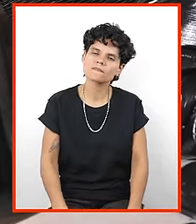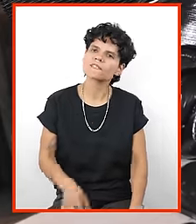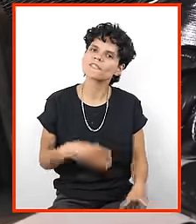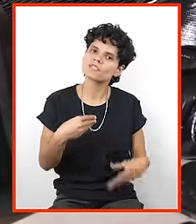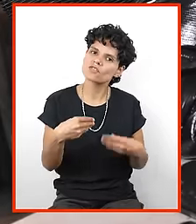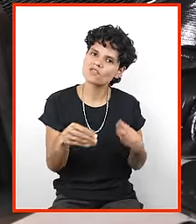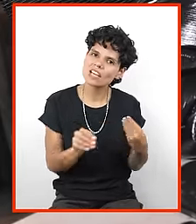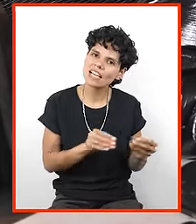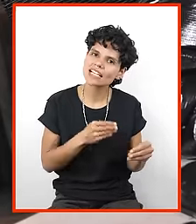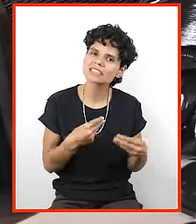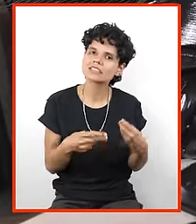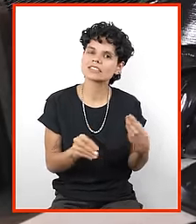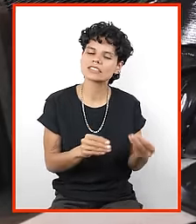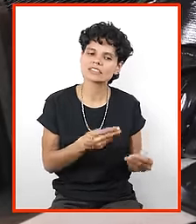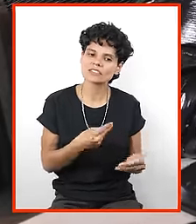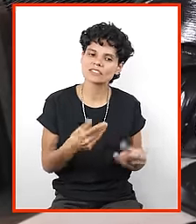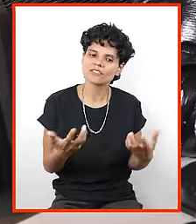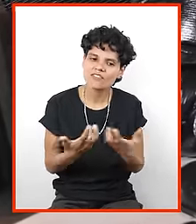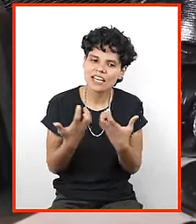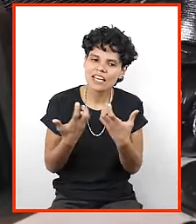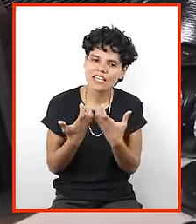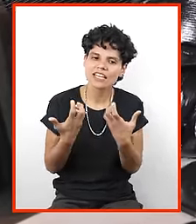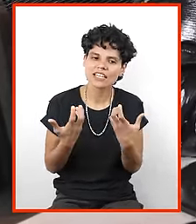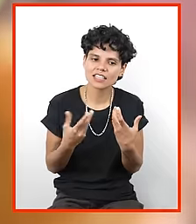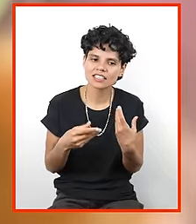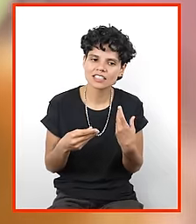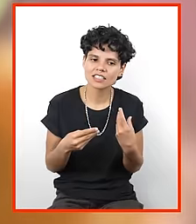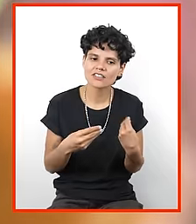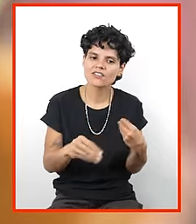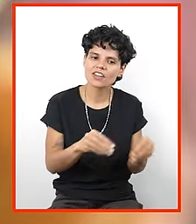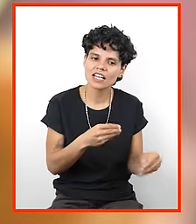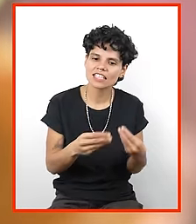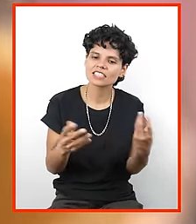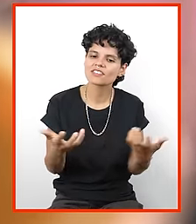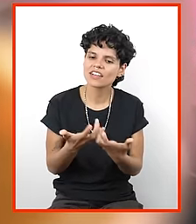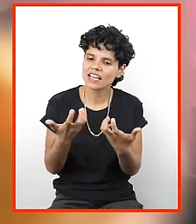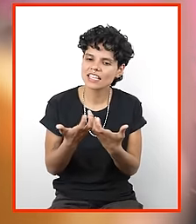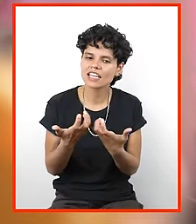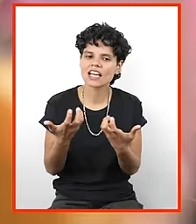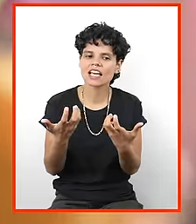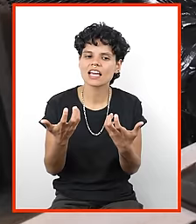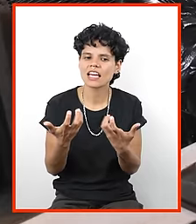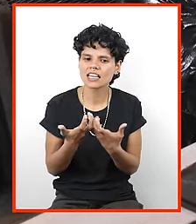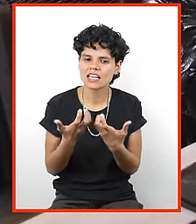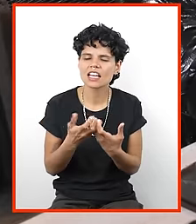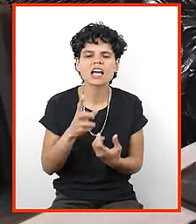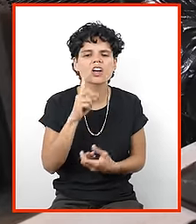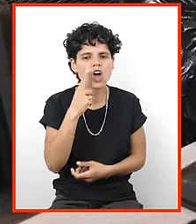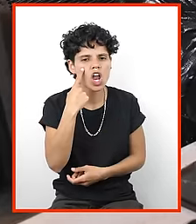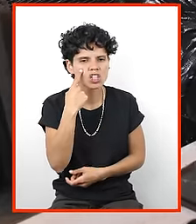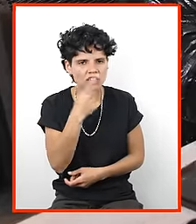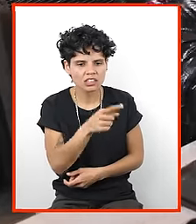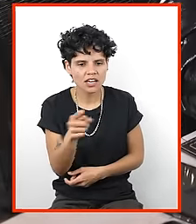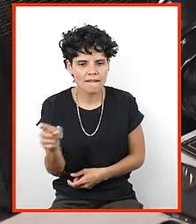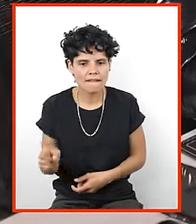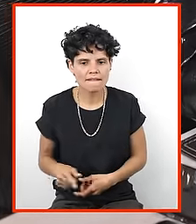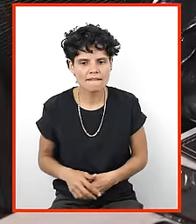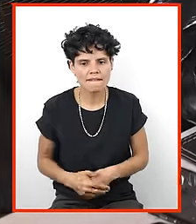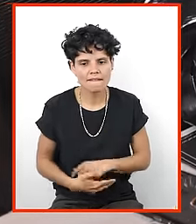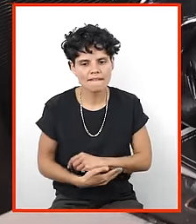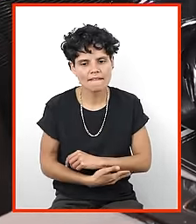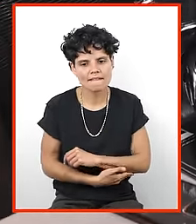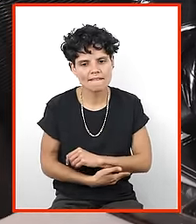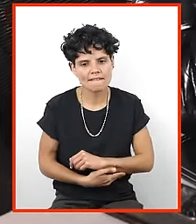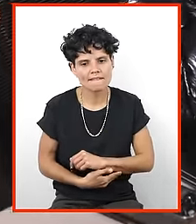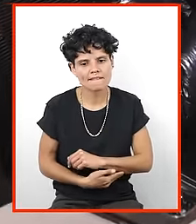Flexi vegetariana, creo que el concepto de hoy ya. Flexi vegetariana. ¿Quién conocía ese concepto acá?